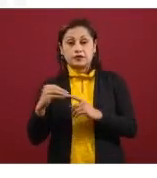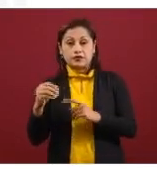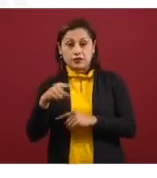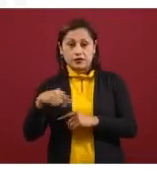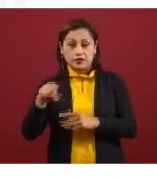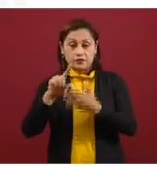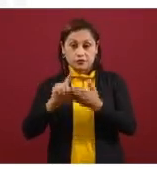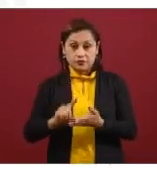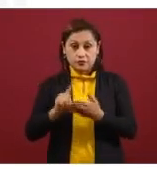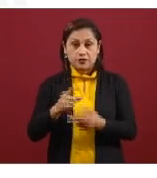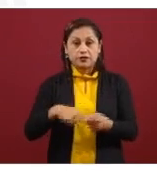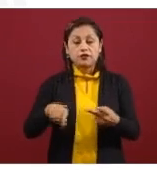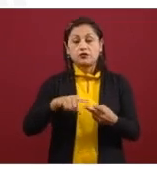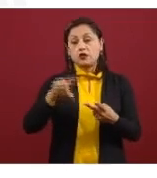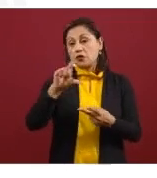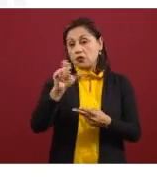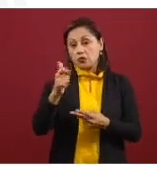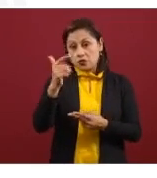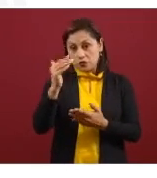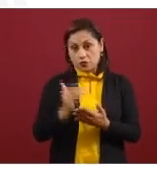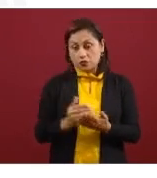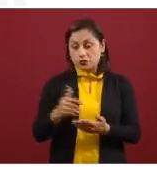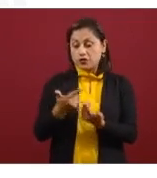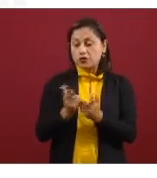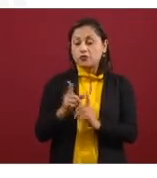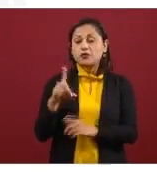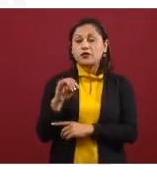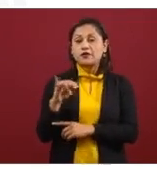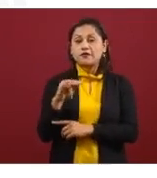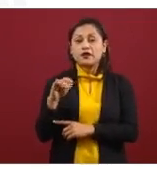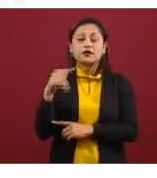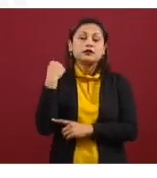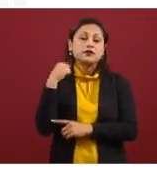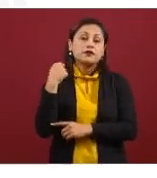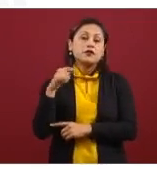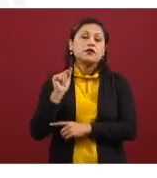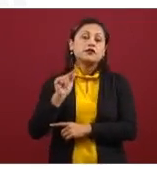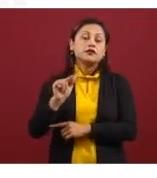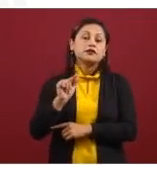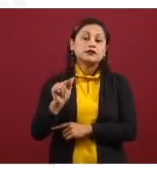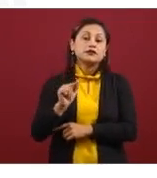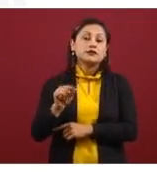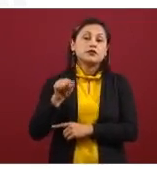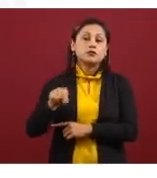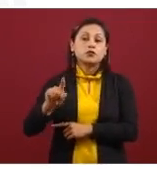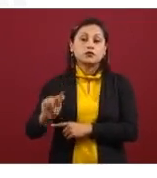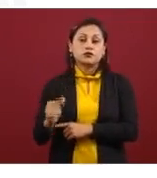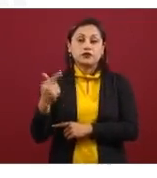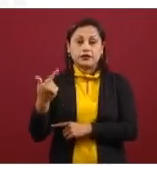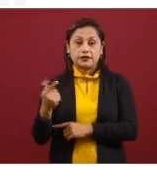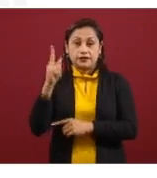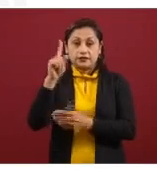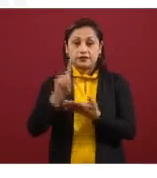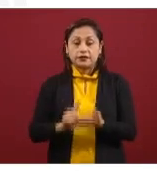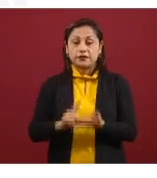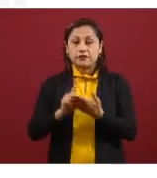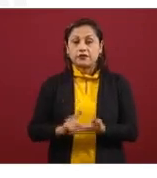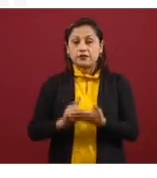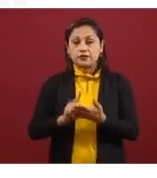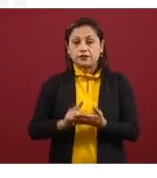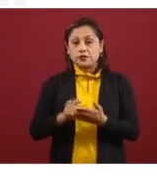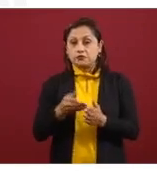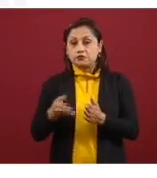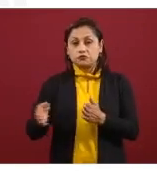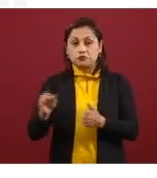más económica de regular, Grupo Divala, en Centro Tabasco, 17 pesos con 77 centavos por litro, un margen de 27